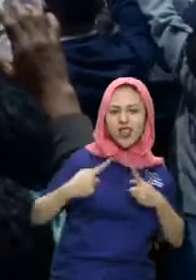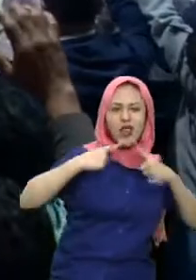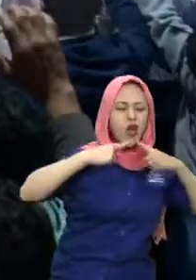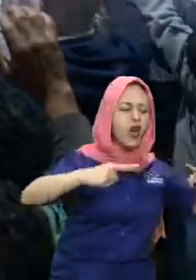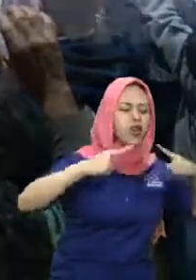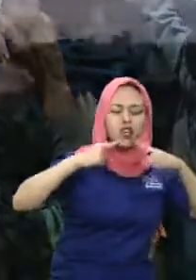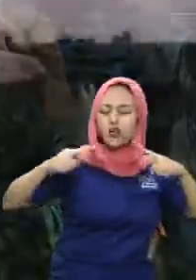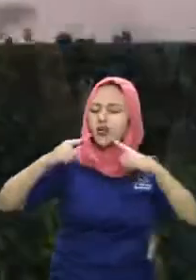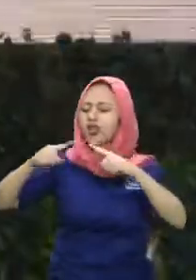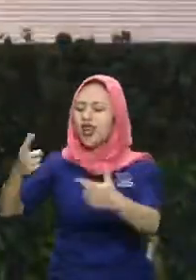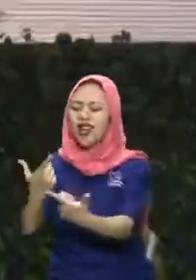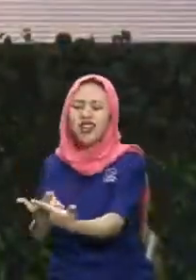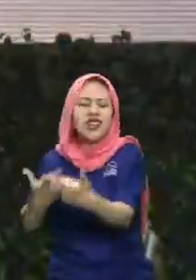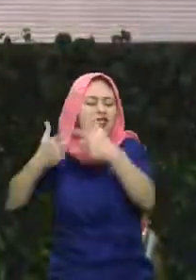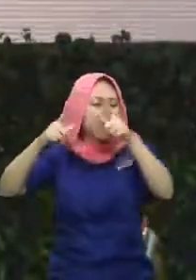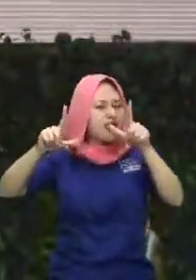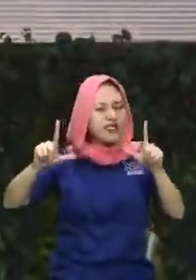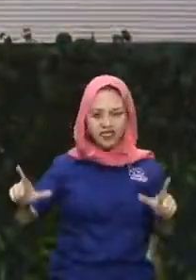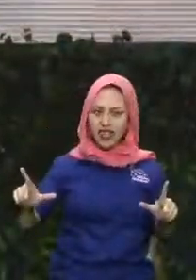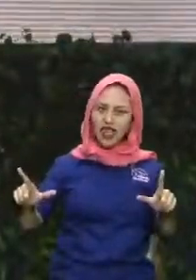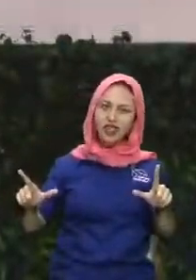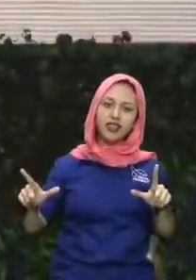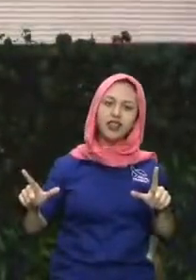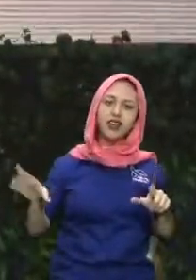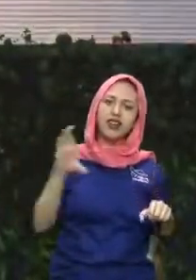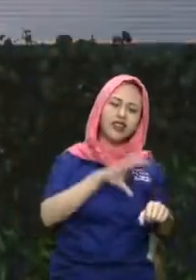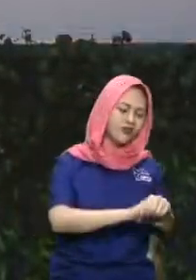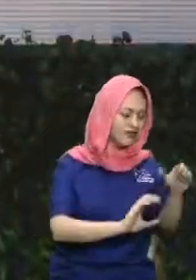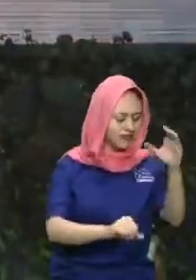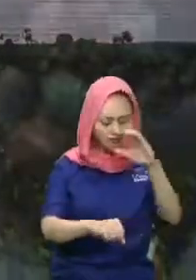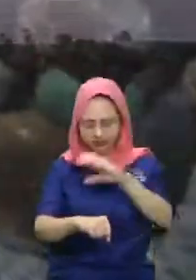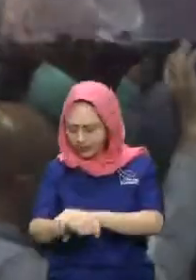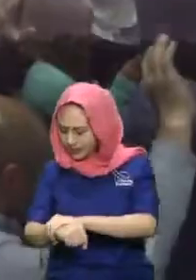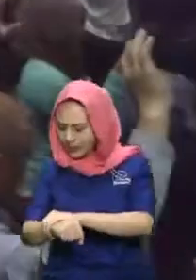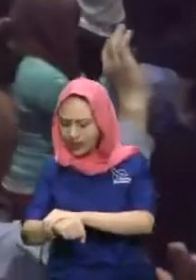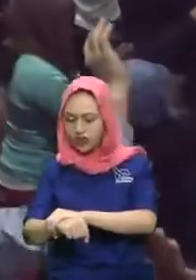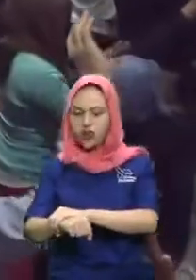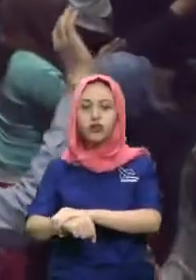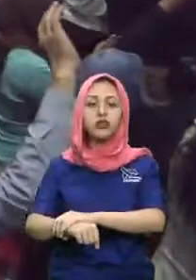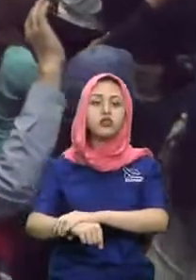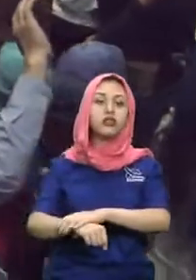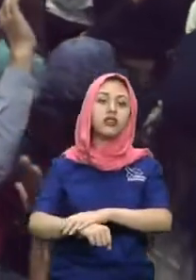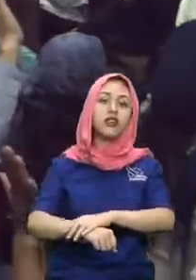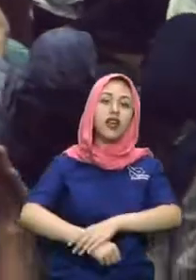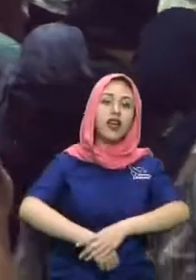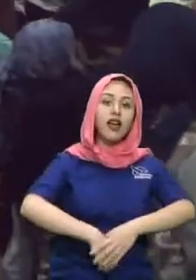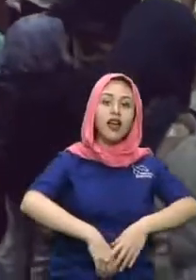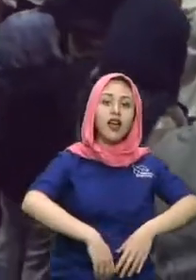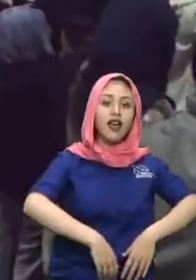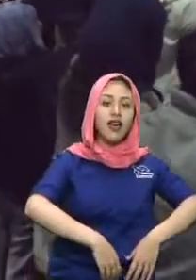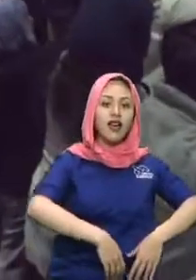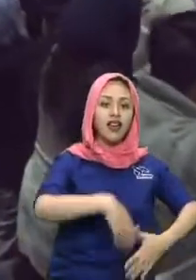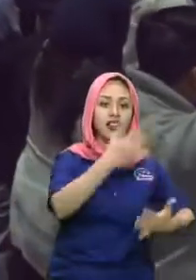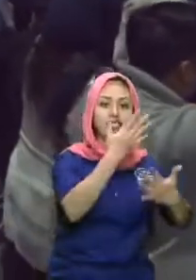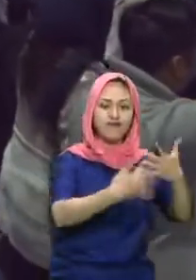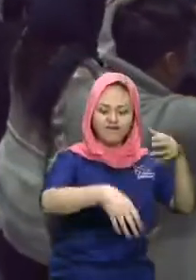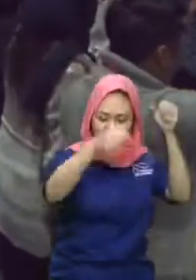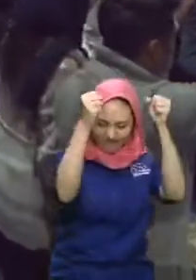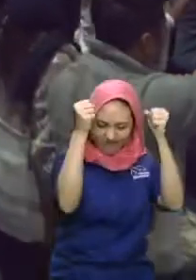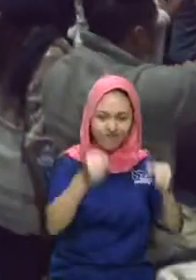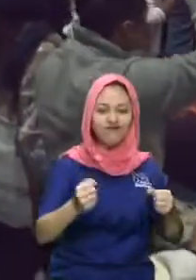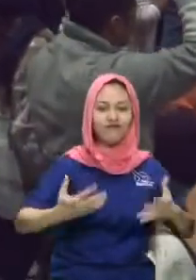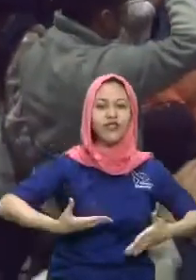cautivos, apertura de cárcel a los que estaban ahí encarcelados, buenas nuevas a